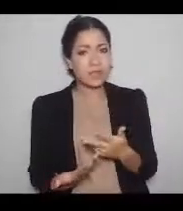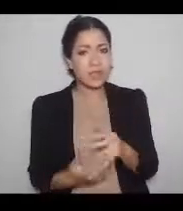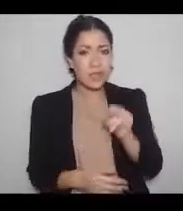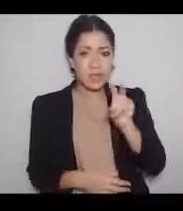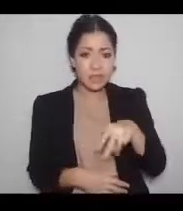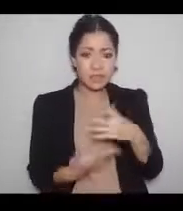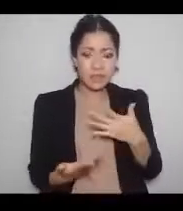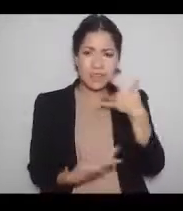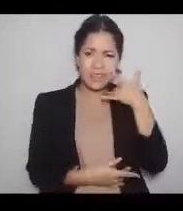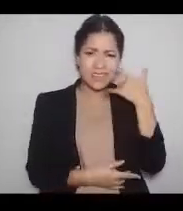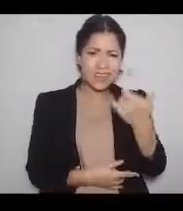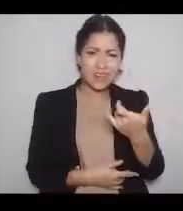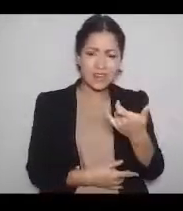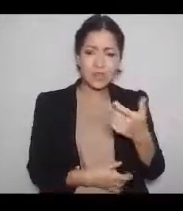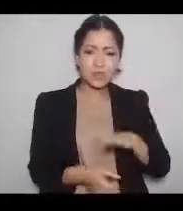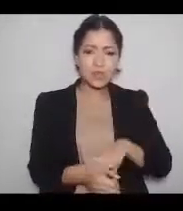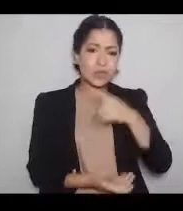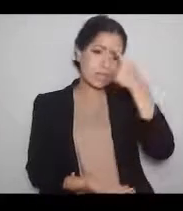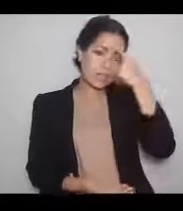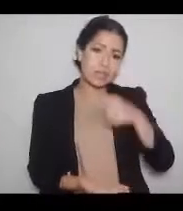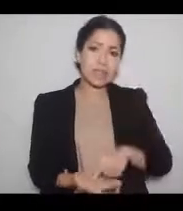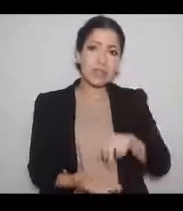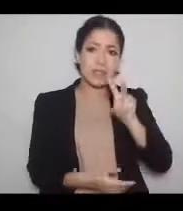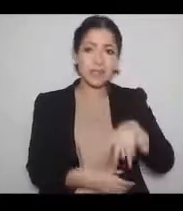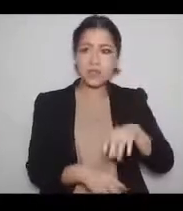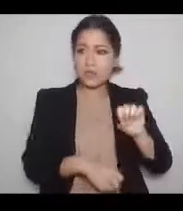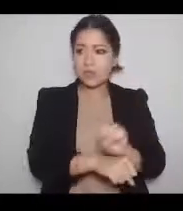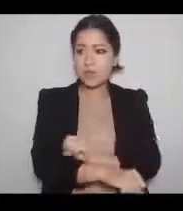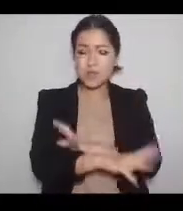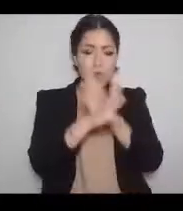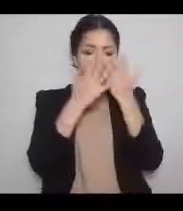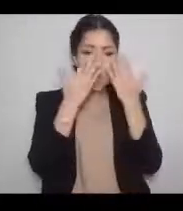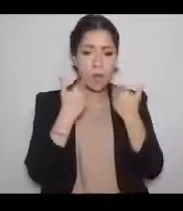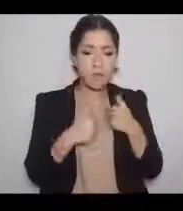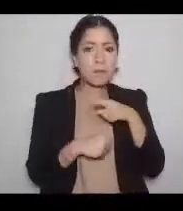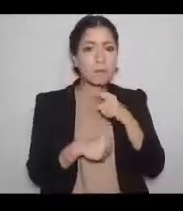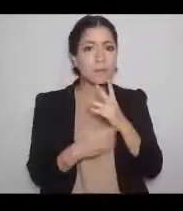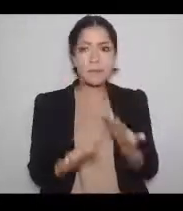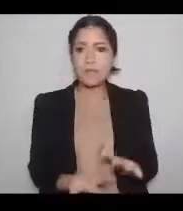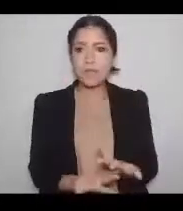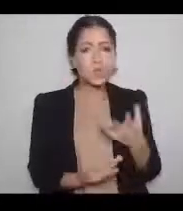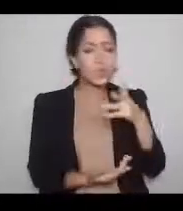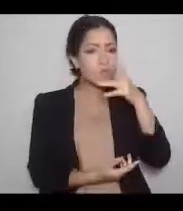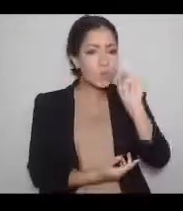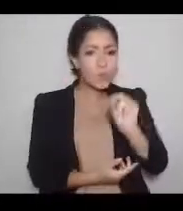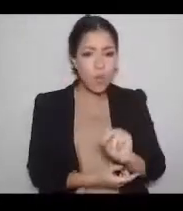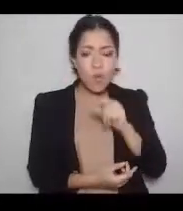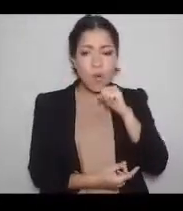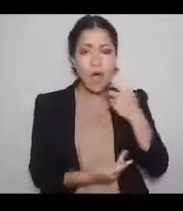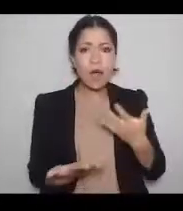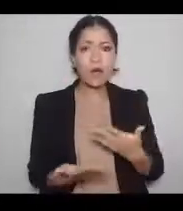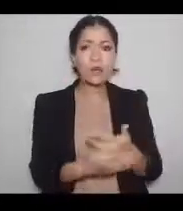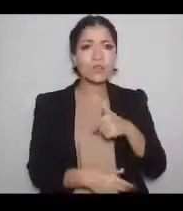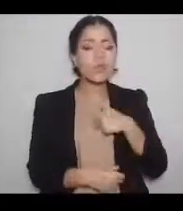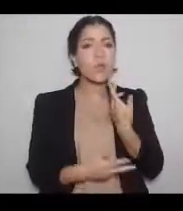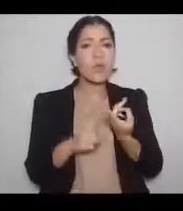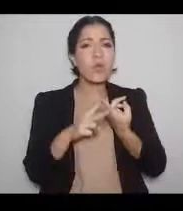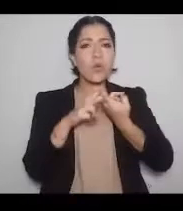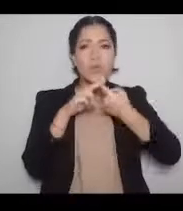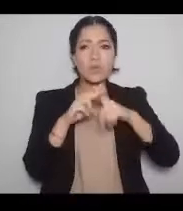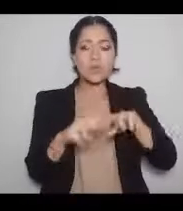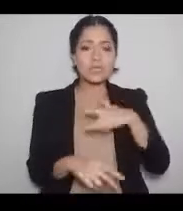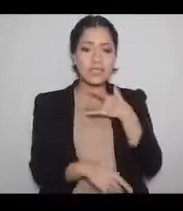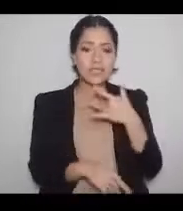Creía haber agotado mis emociones, pero no había descubierto esa. Entendí cómo sufre un padre. El rey